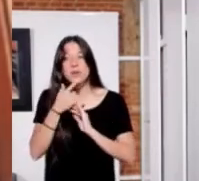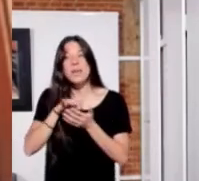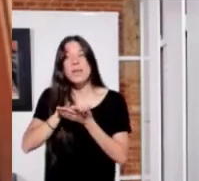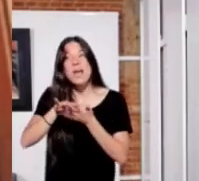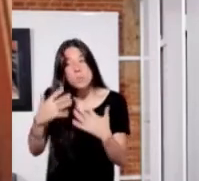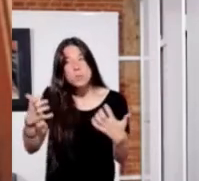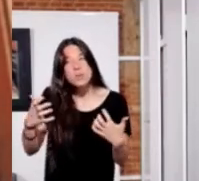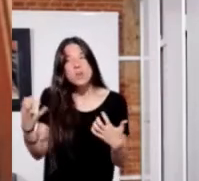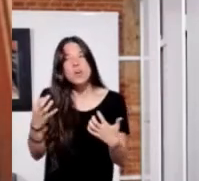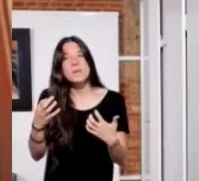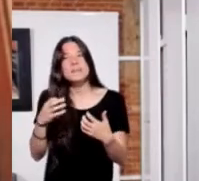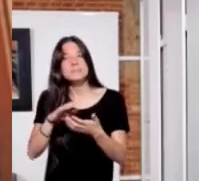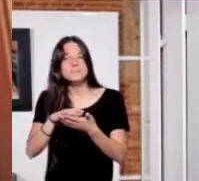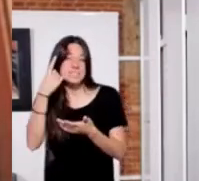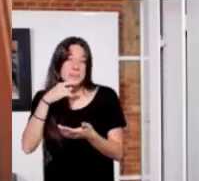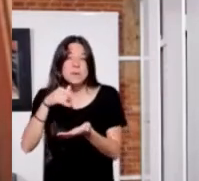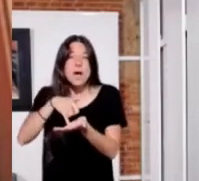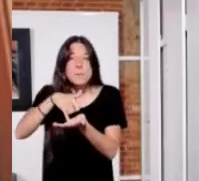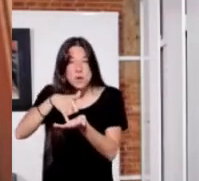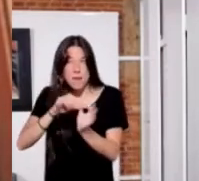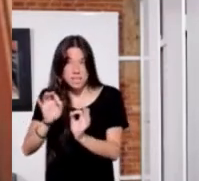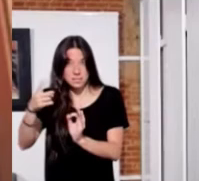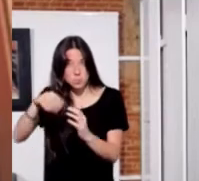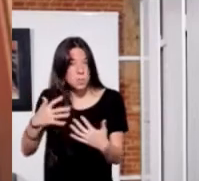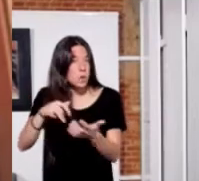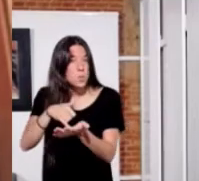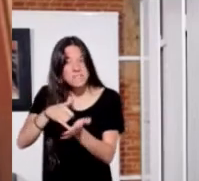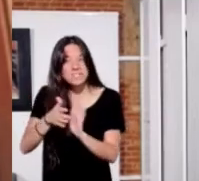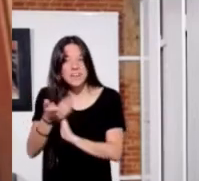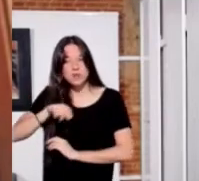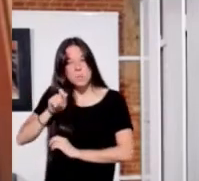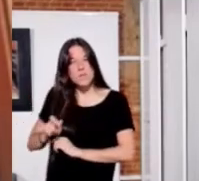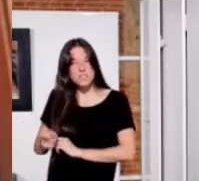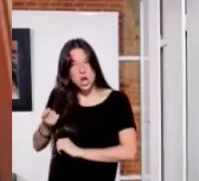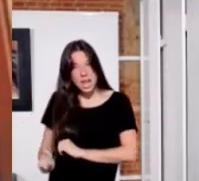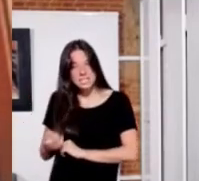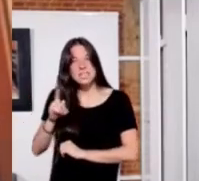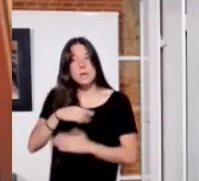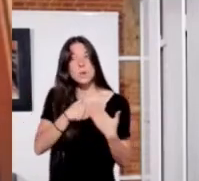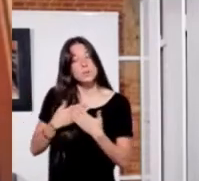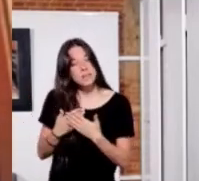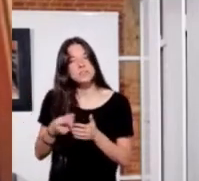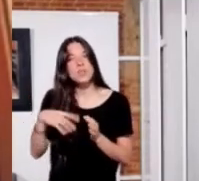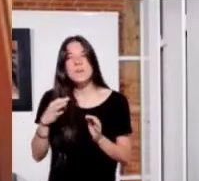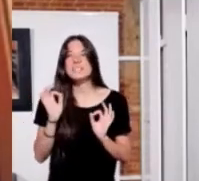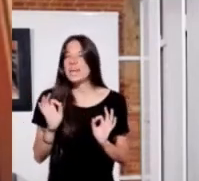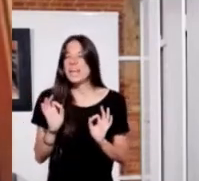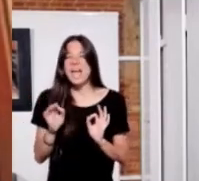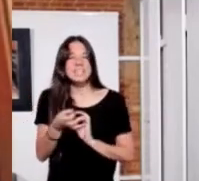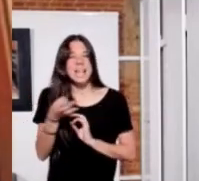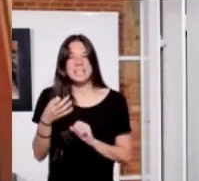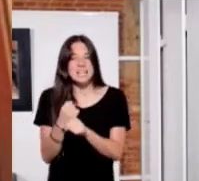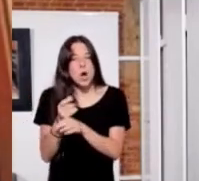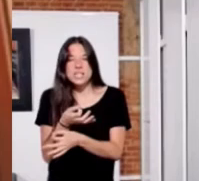condición de vulnerabilidad. Con lo cual, nosotros somos, como profesionales y voluntarios, espero que excelentes instrumentistas, tocando cada uno